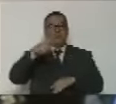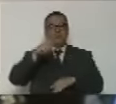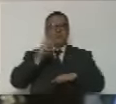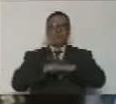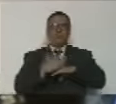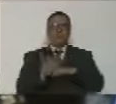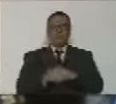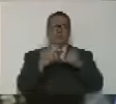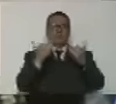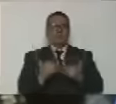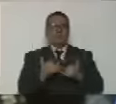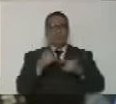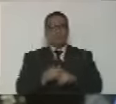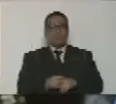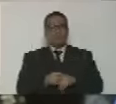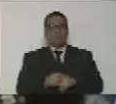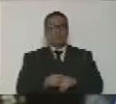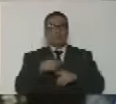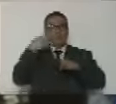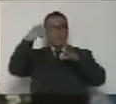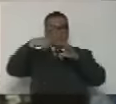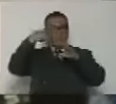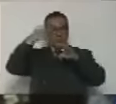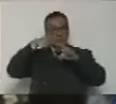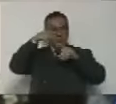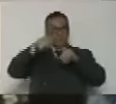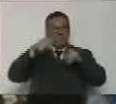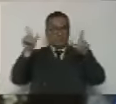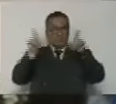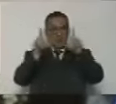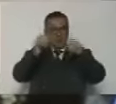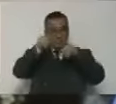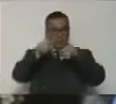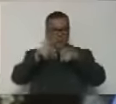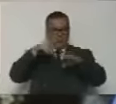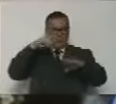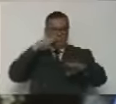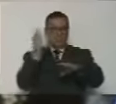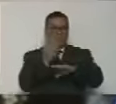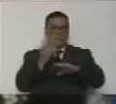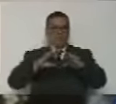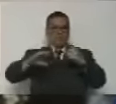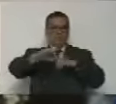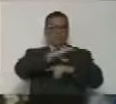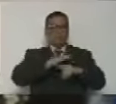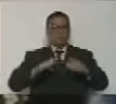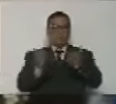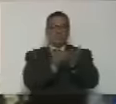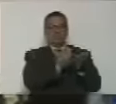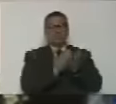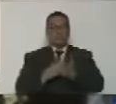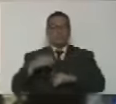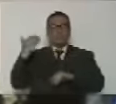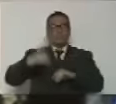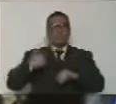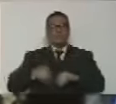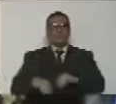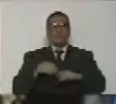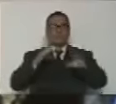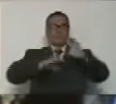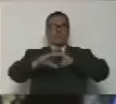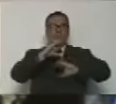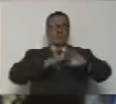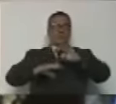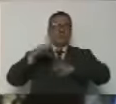Porque hasta el cine argentino está siendo golpeado. La cultura argentina, la educación argentina, la